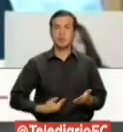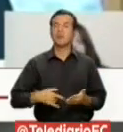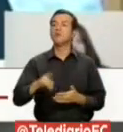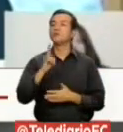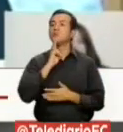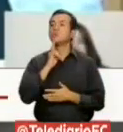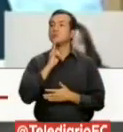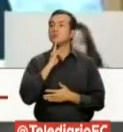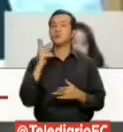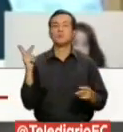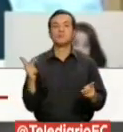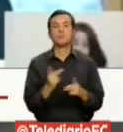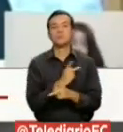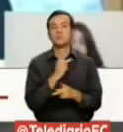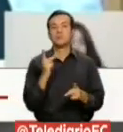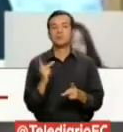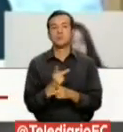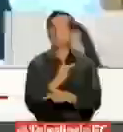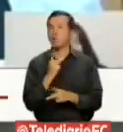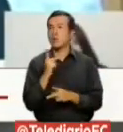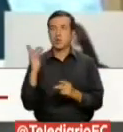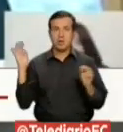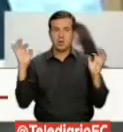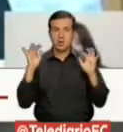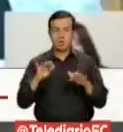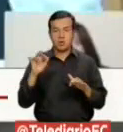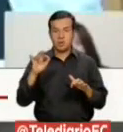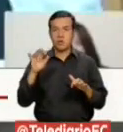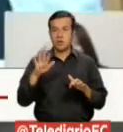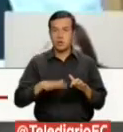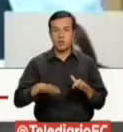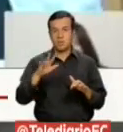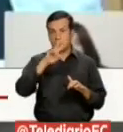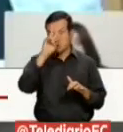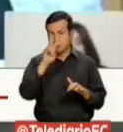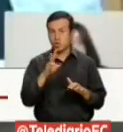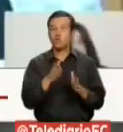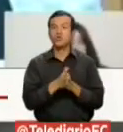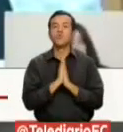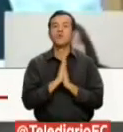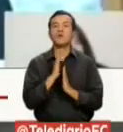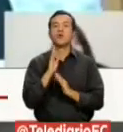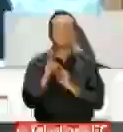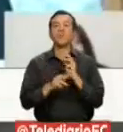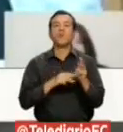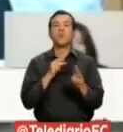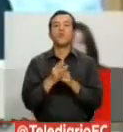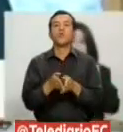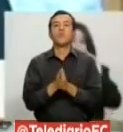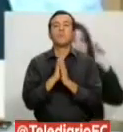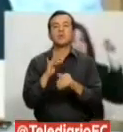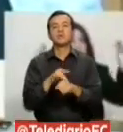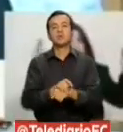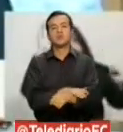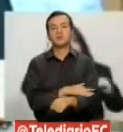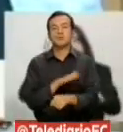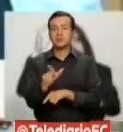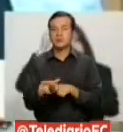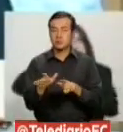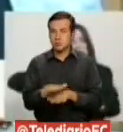Unidos ha amenazado con una invasión militar a Venezuela. Y yo le pido al mundo entero, a la conciencia del